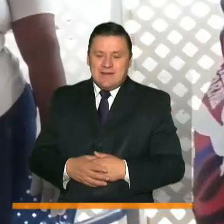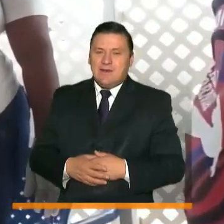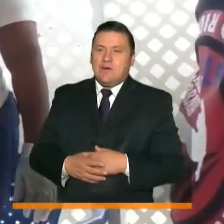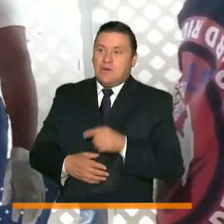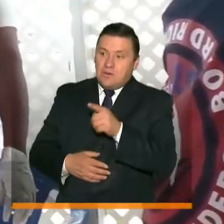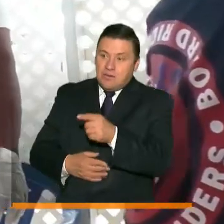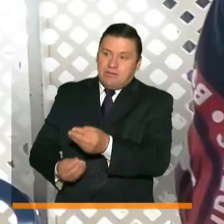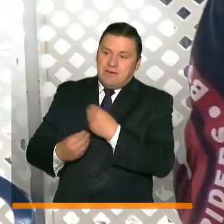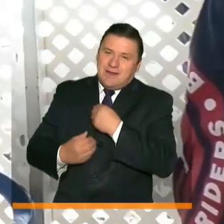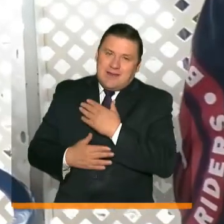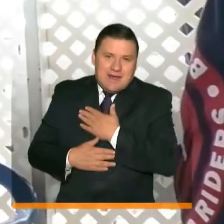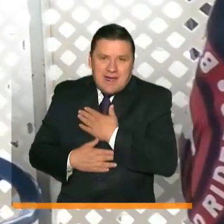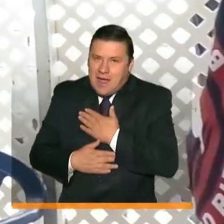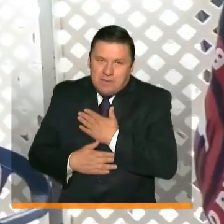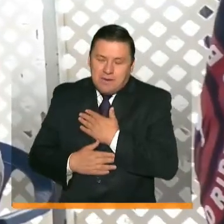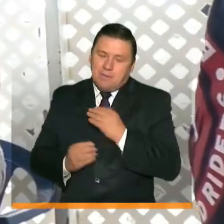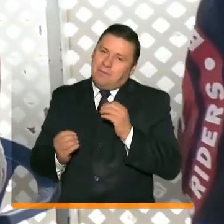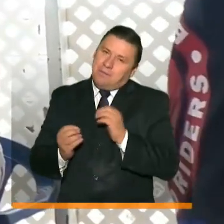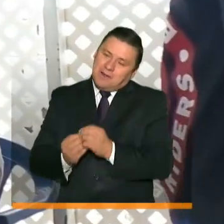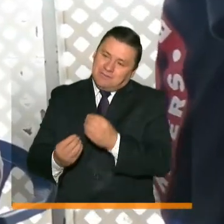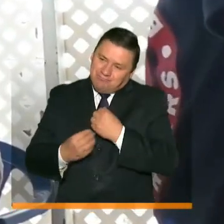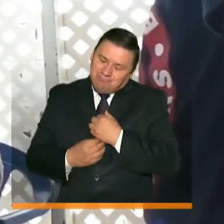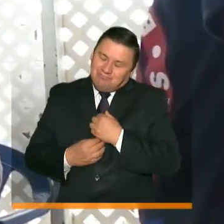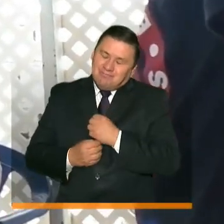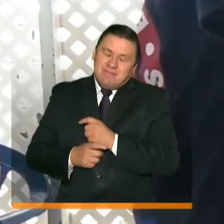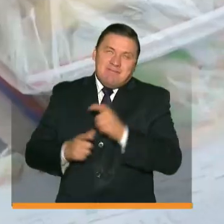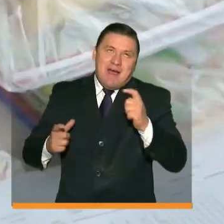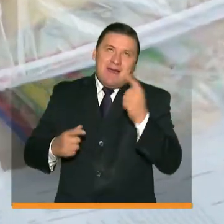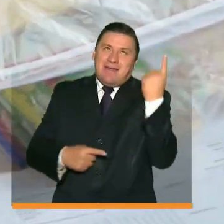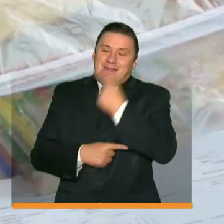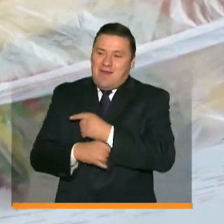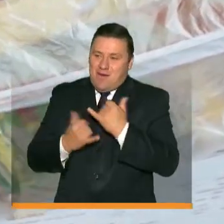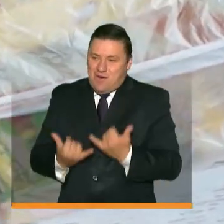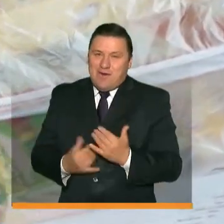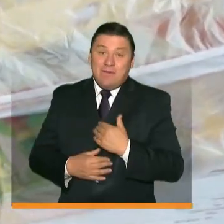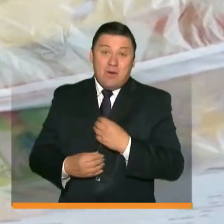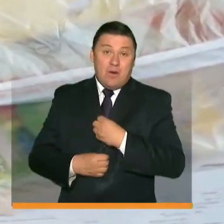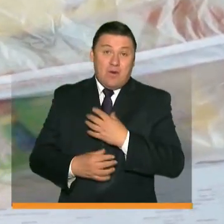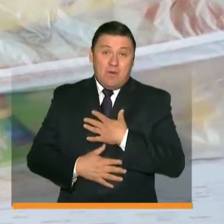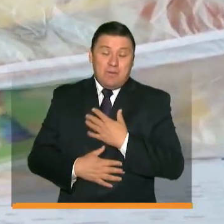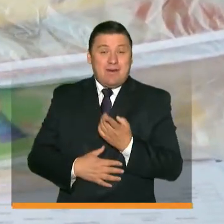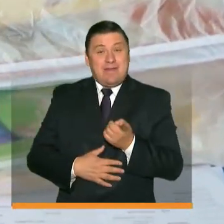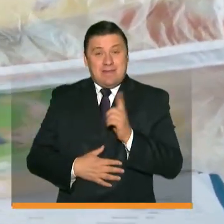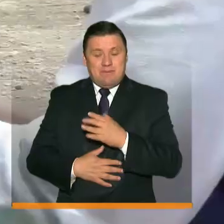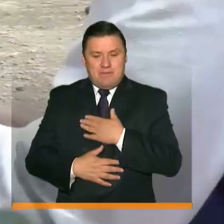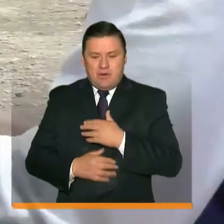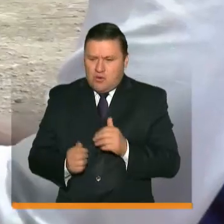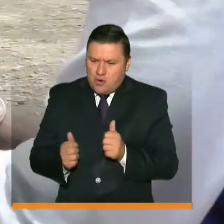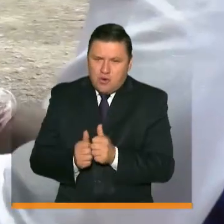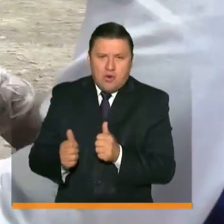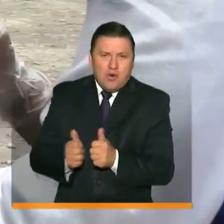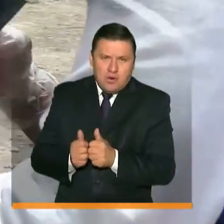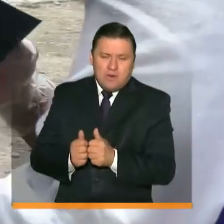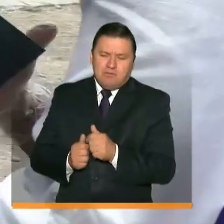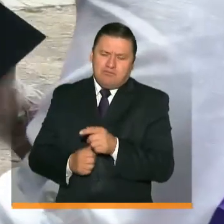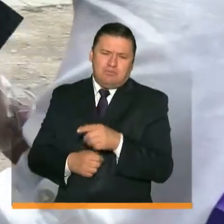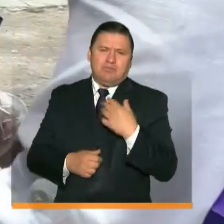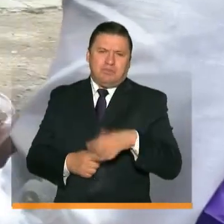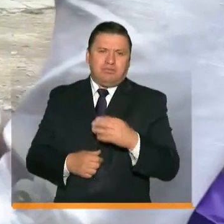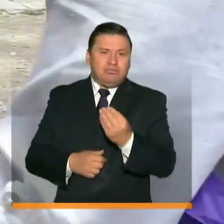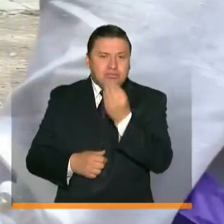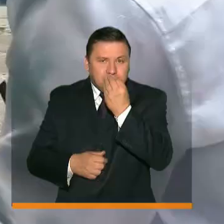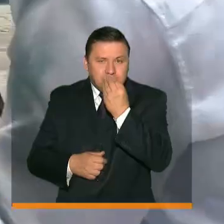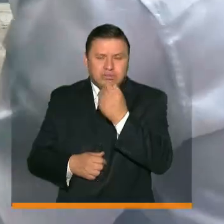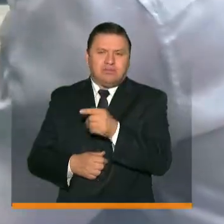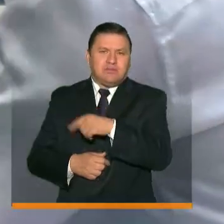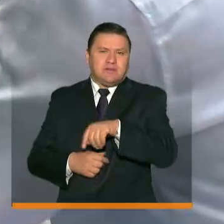Recibir tu cariño es lo más grande que me ha pasado hoy. Y en esta oportunidad también acompañando algo de nutrición del